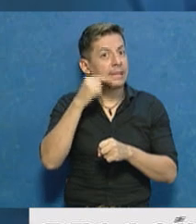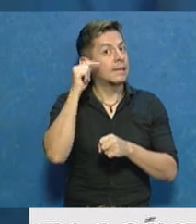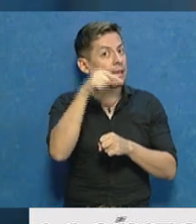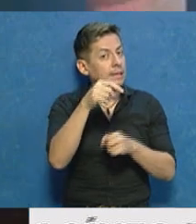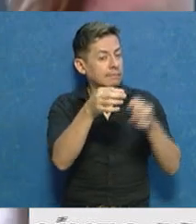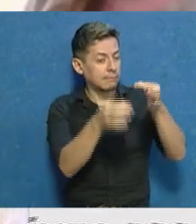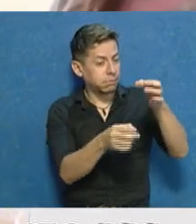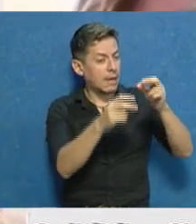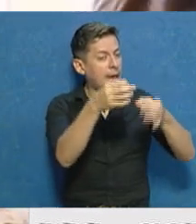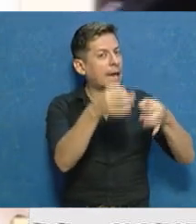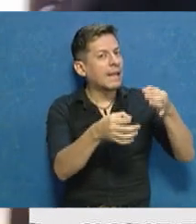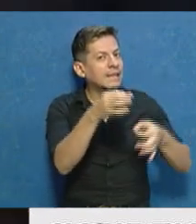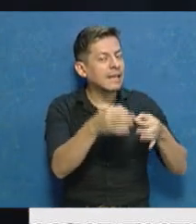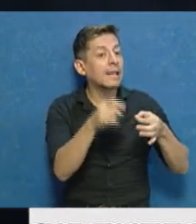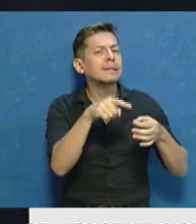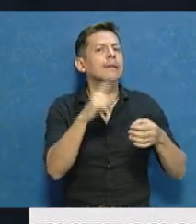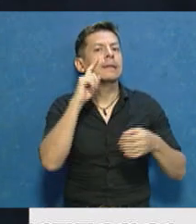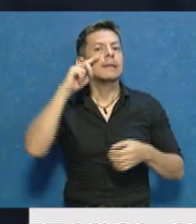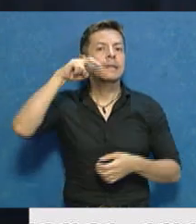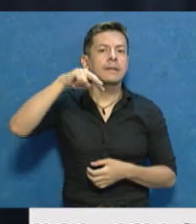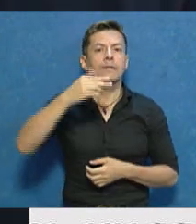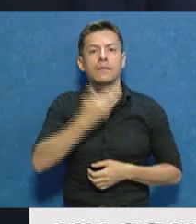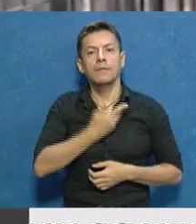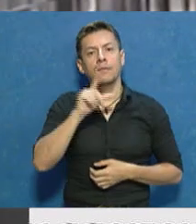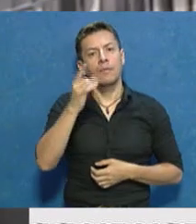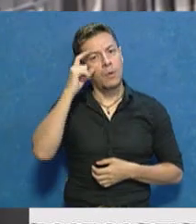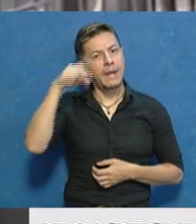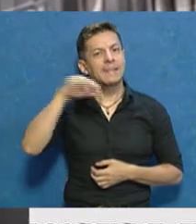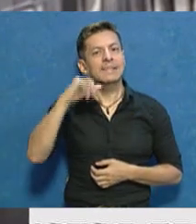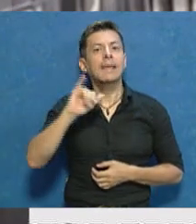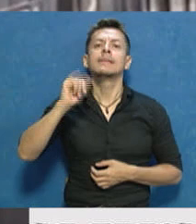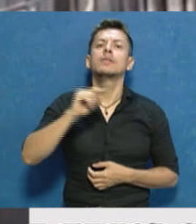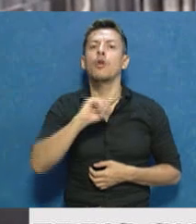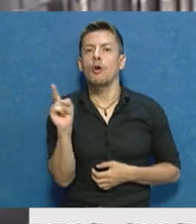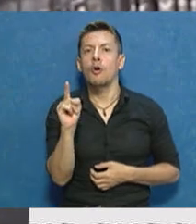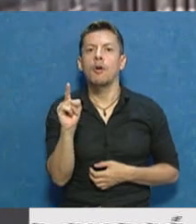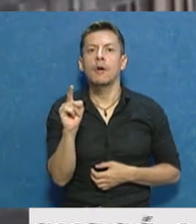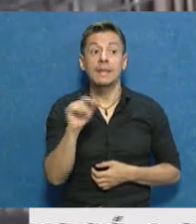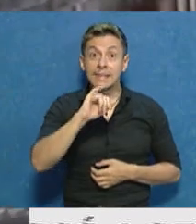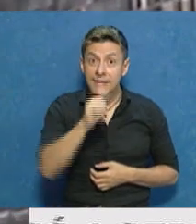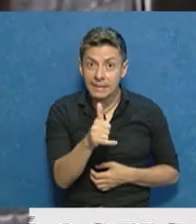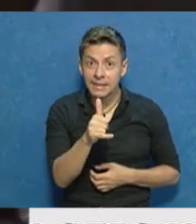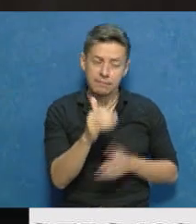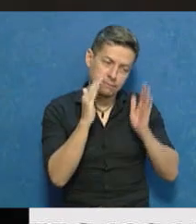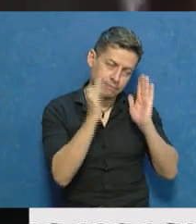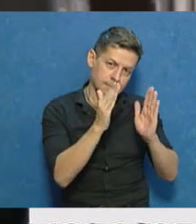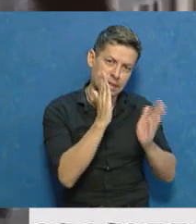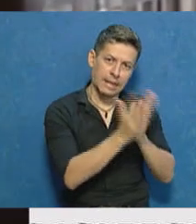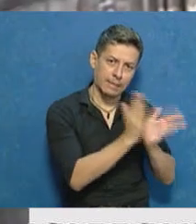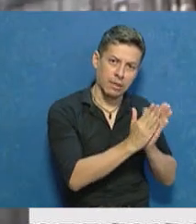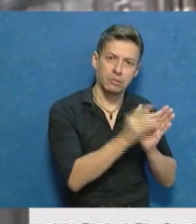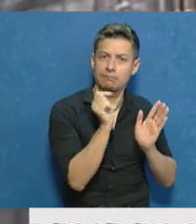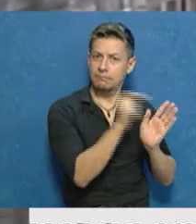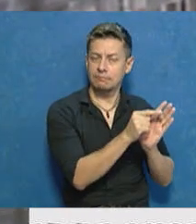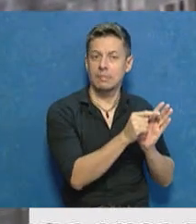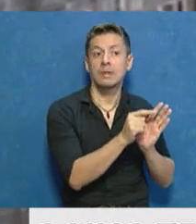caso o no de influenza. De ser así, el joven será tratado según ese diagnóstico y se descarta la posibilidad de un caso